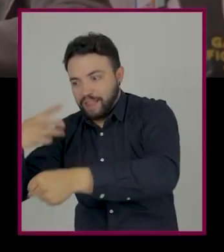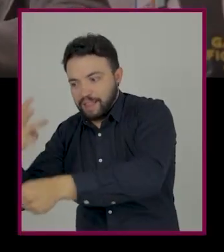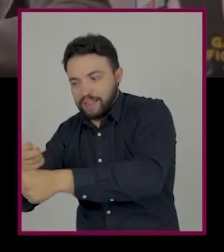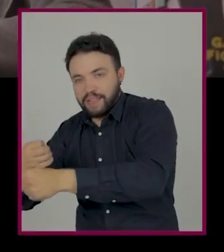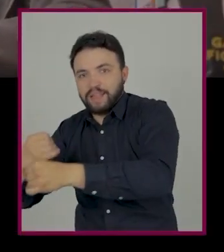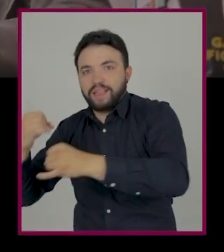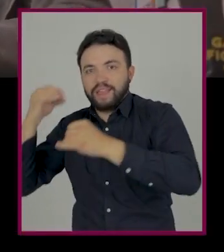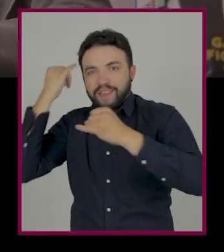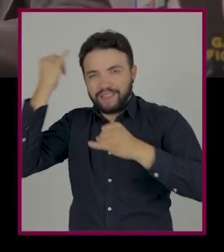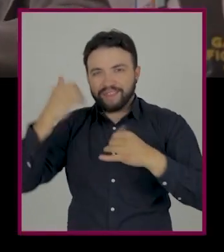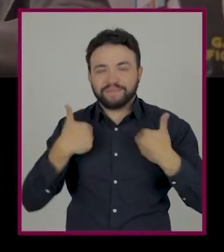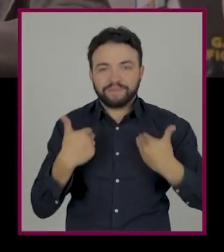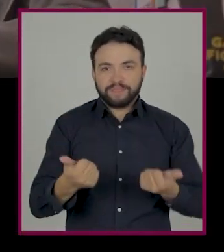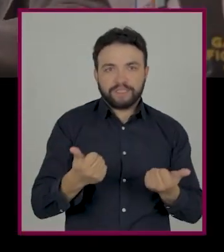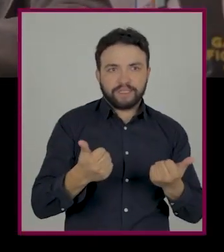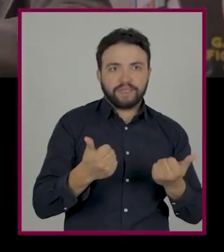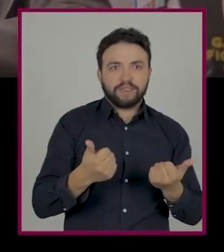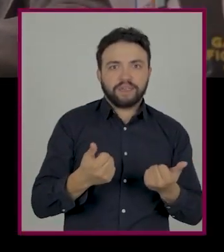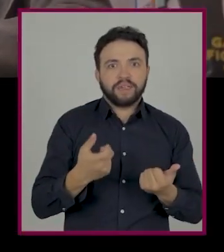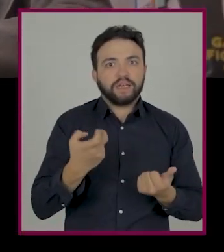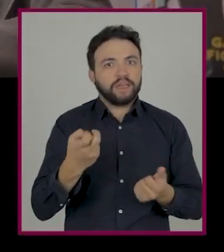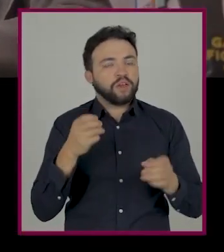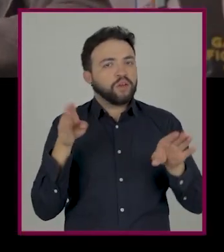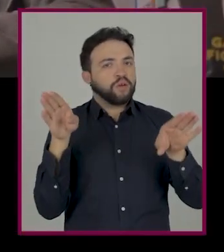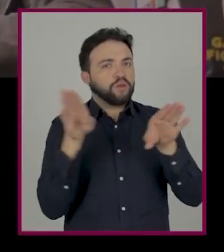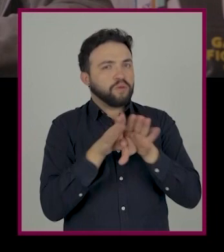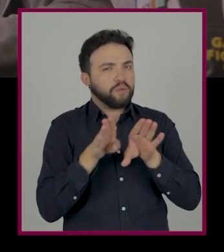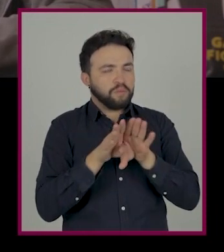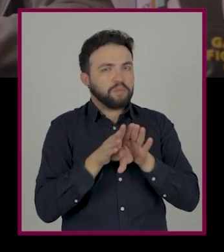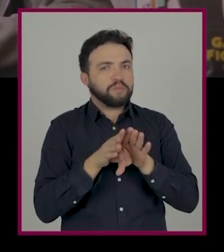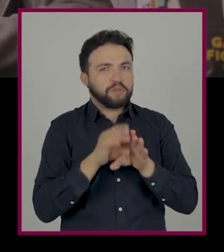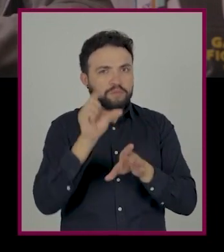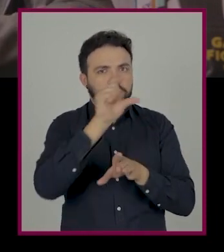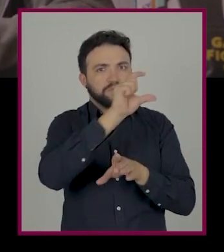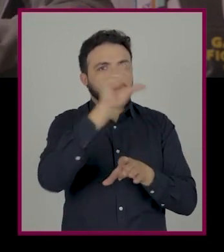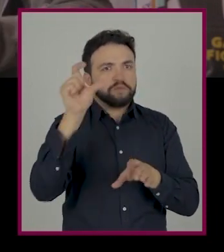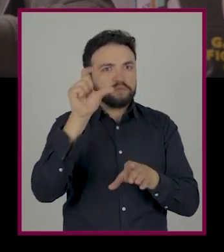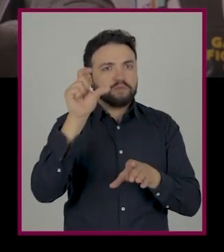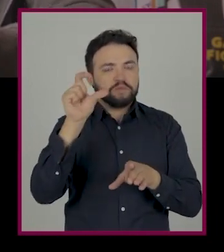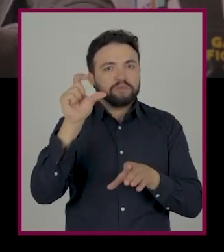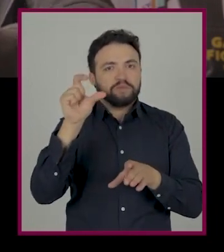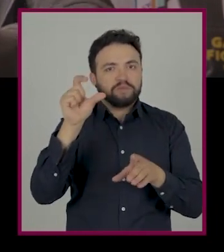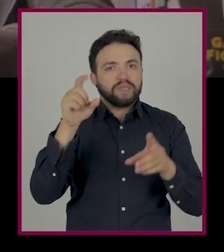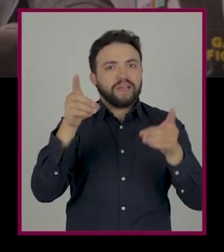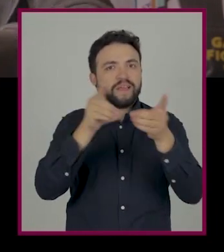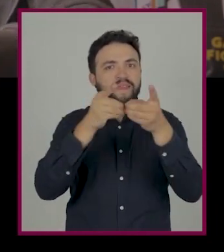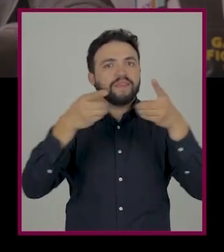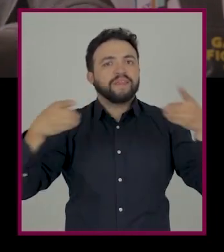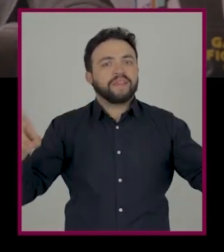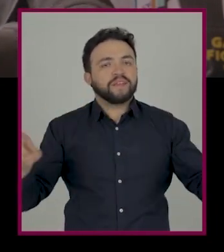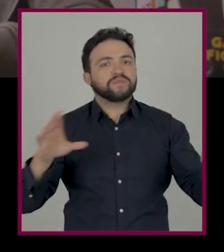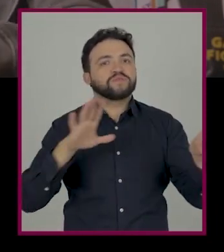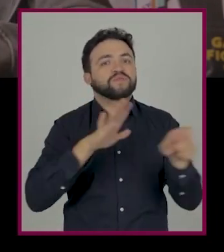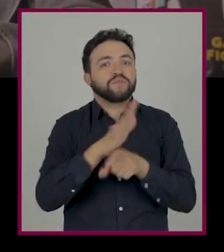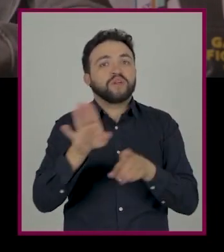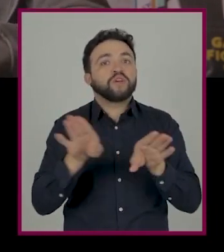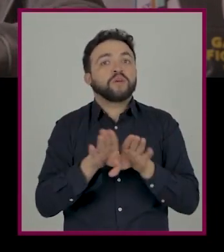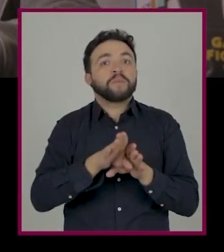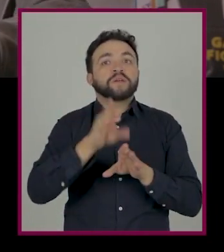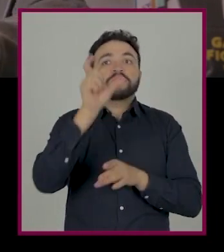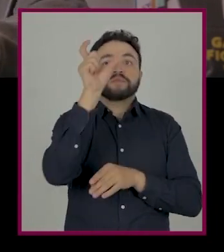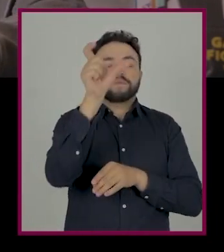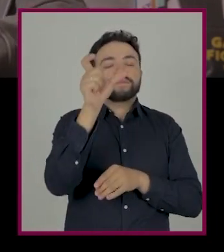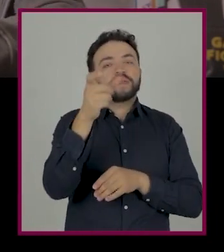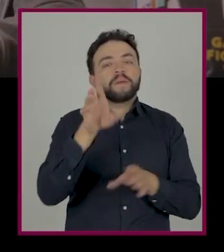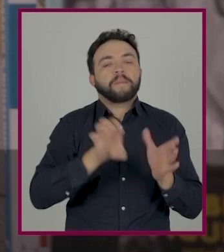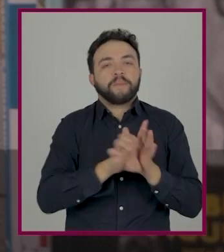Entonces podemos decir que el esquema excluye en su estructura la introducción y el cierre del texto. Porque es en el desarrollo donde se